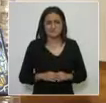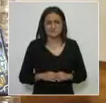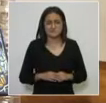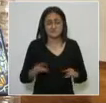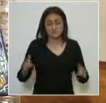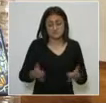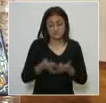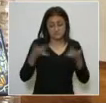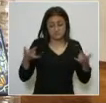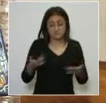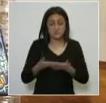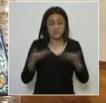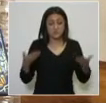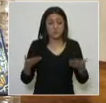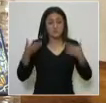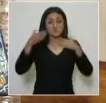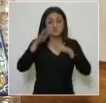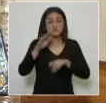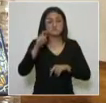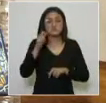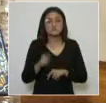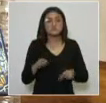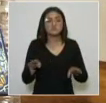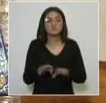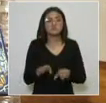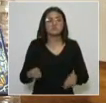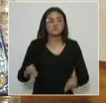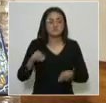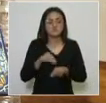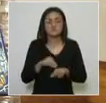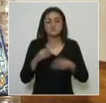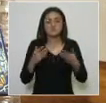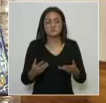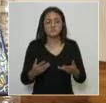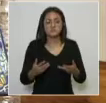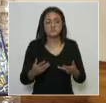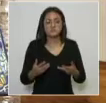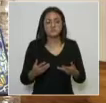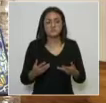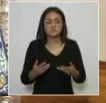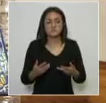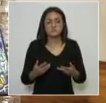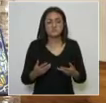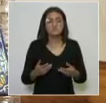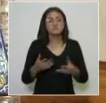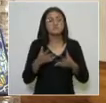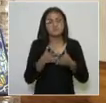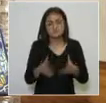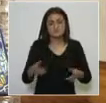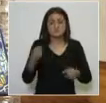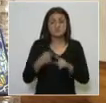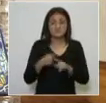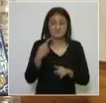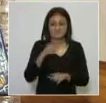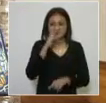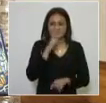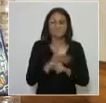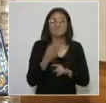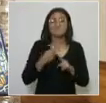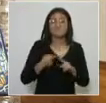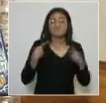Las historias hoy sobre el implicado son enormes y